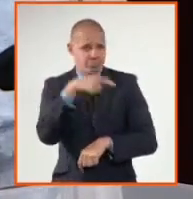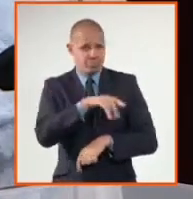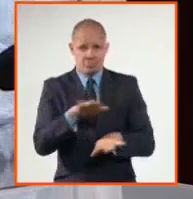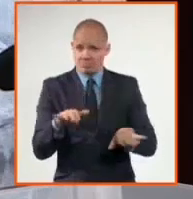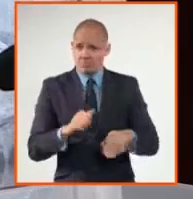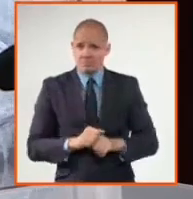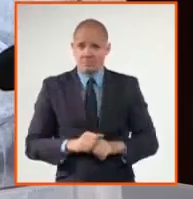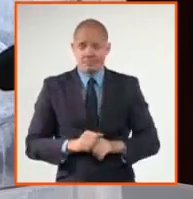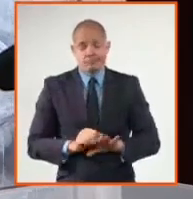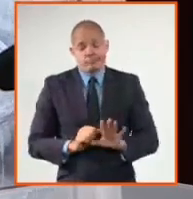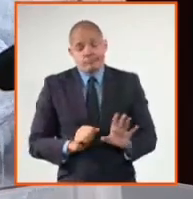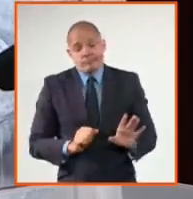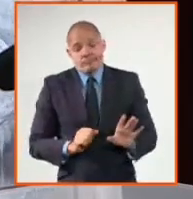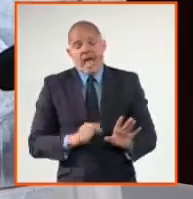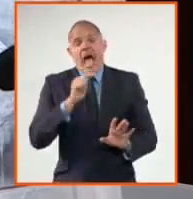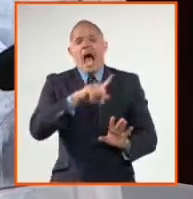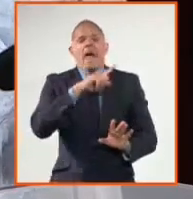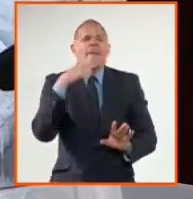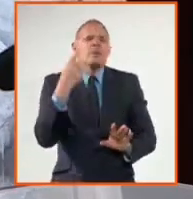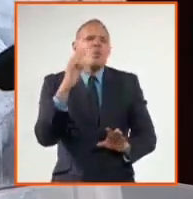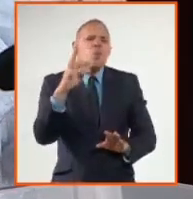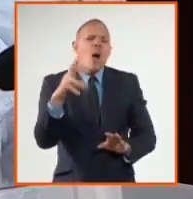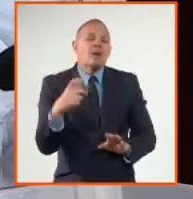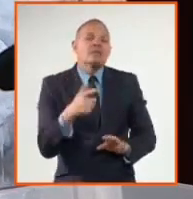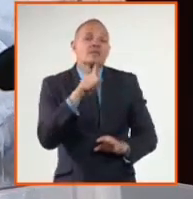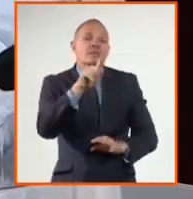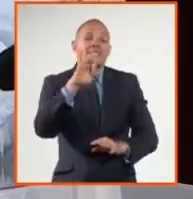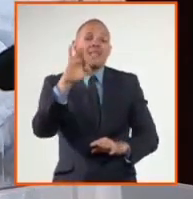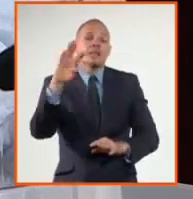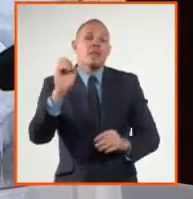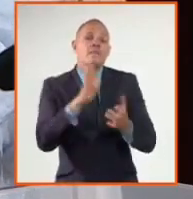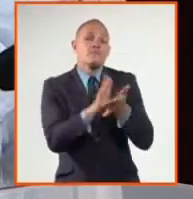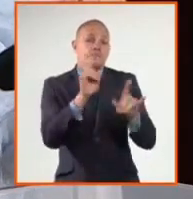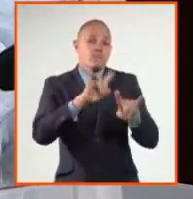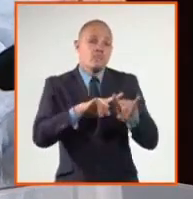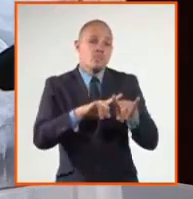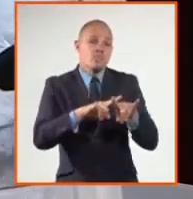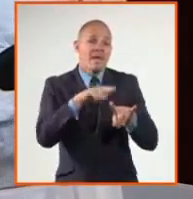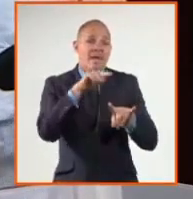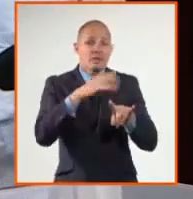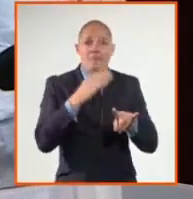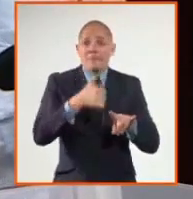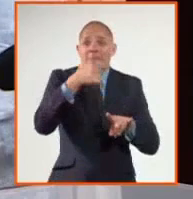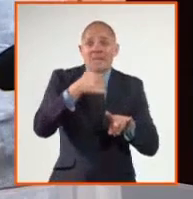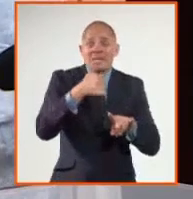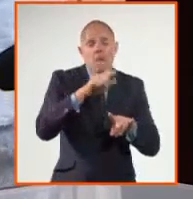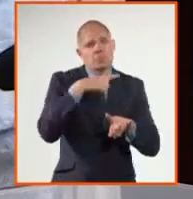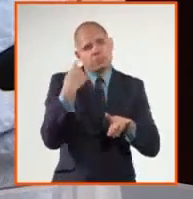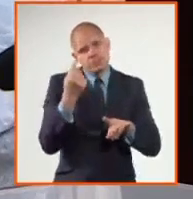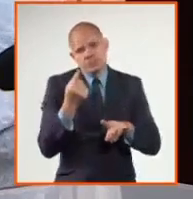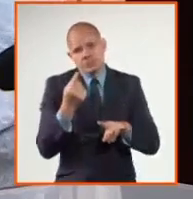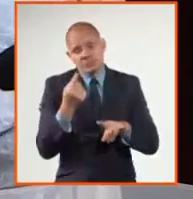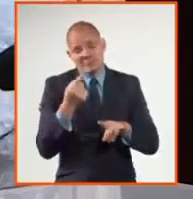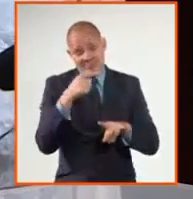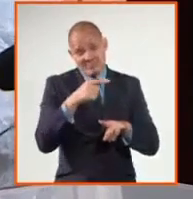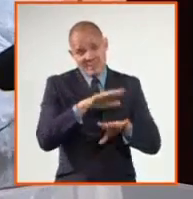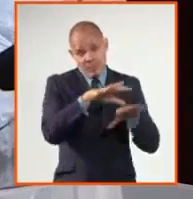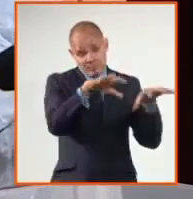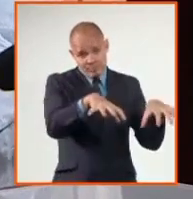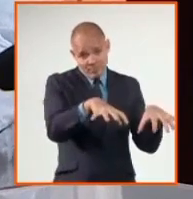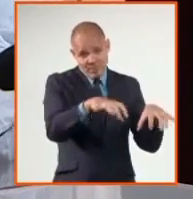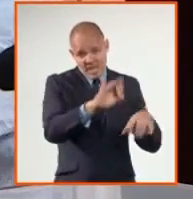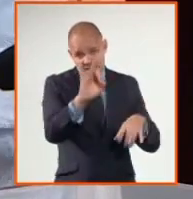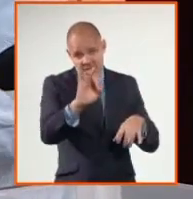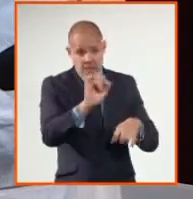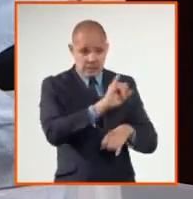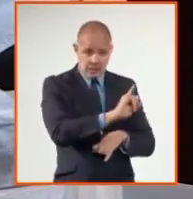ahí vendimos 170 muy agua que en ese momento eran prácticamente efectivos en segundo lugar no ocurre leyendo el